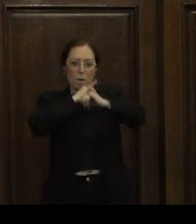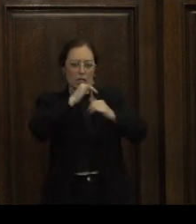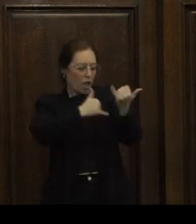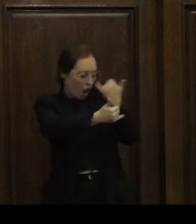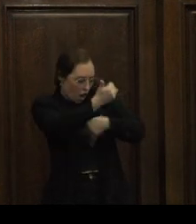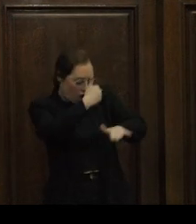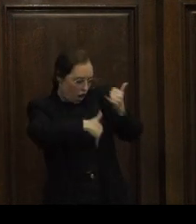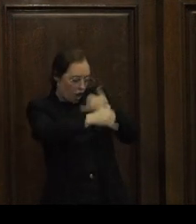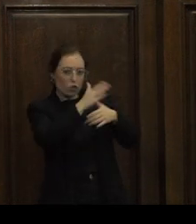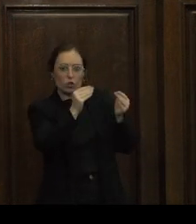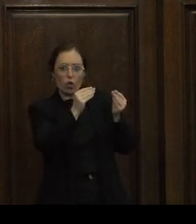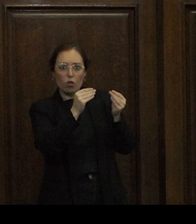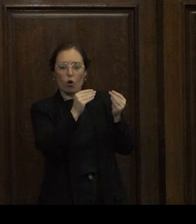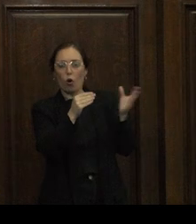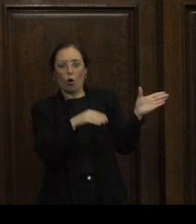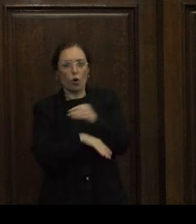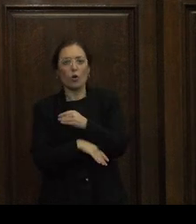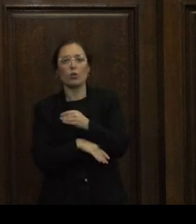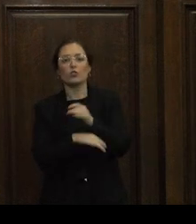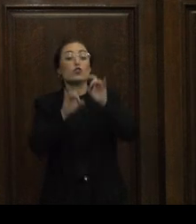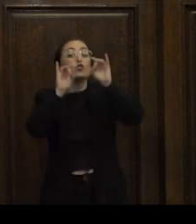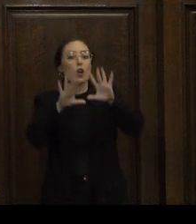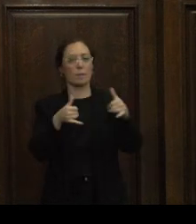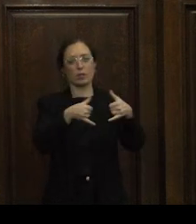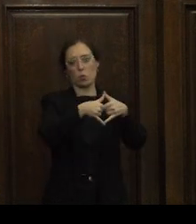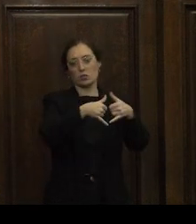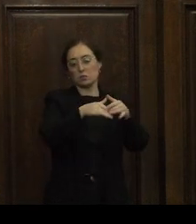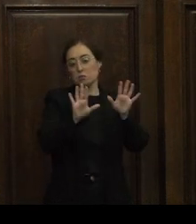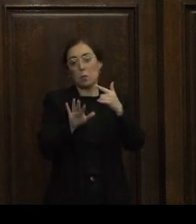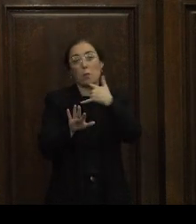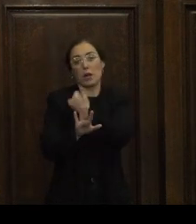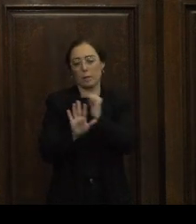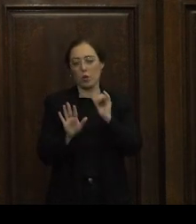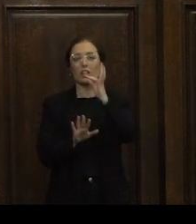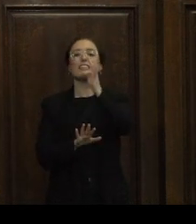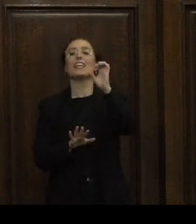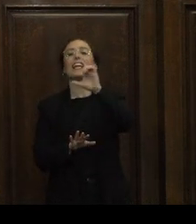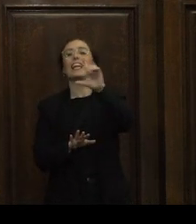informa. En Brasil esto es muy habitual, solamente por WhatsApp y por